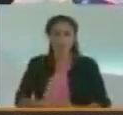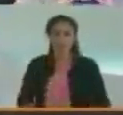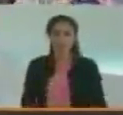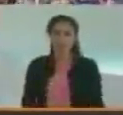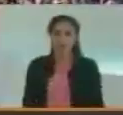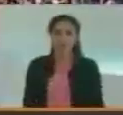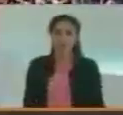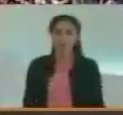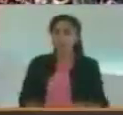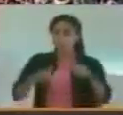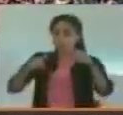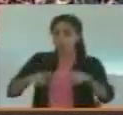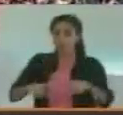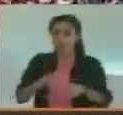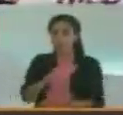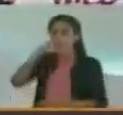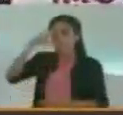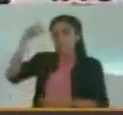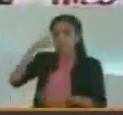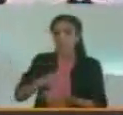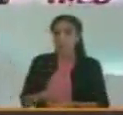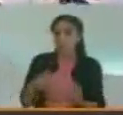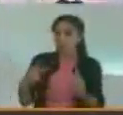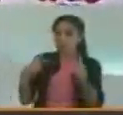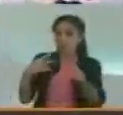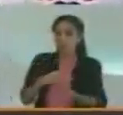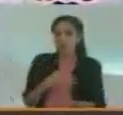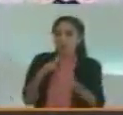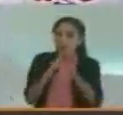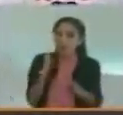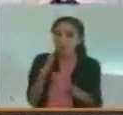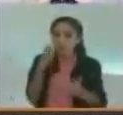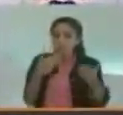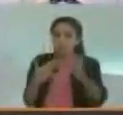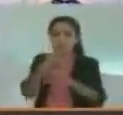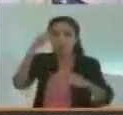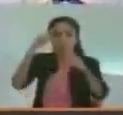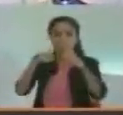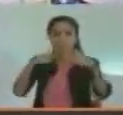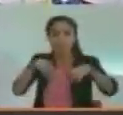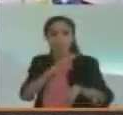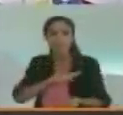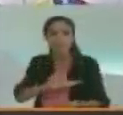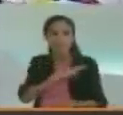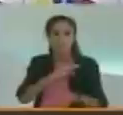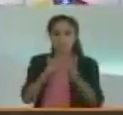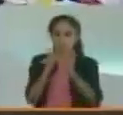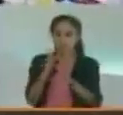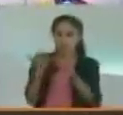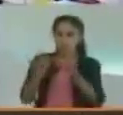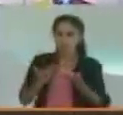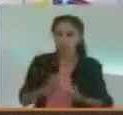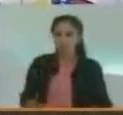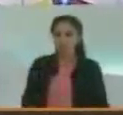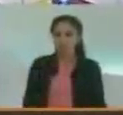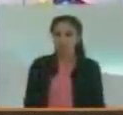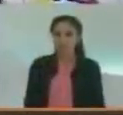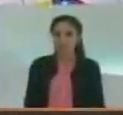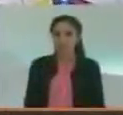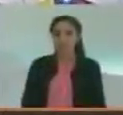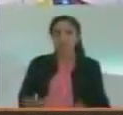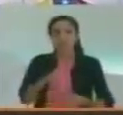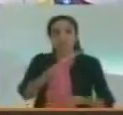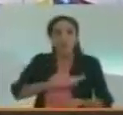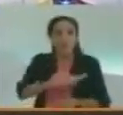Sabe que aquí me puso Dios para cumplir una misión. La misión de proteger